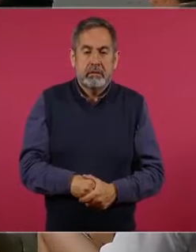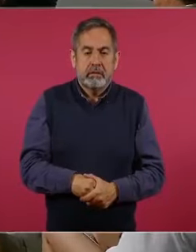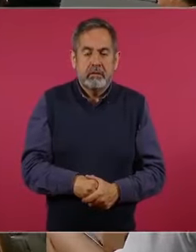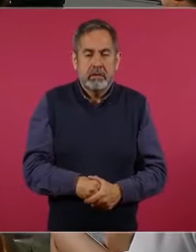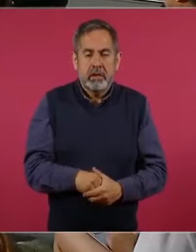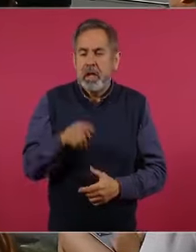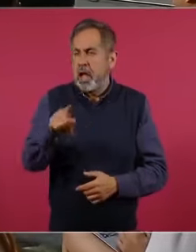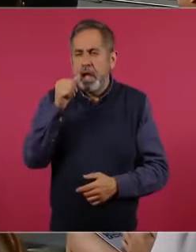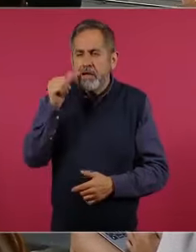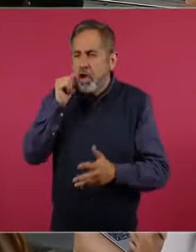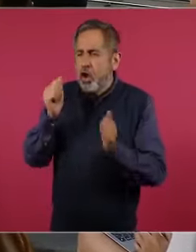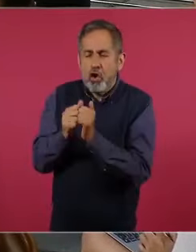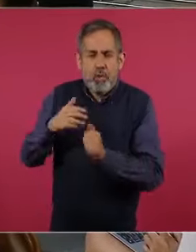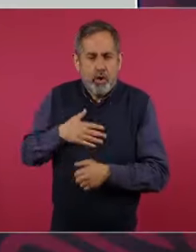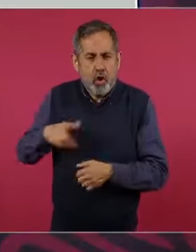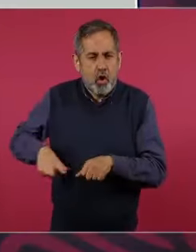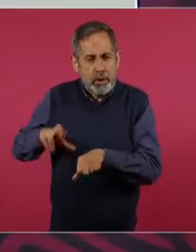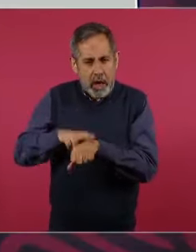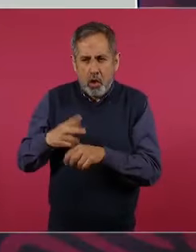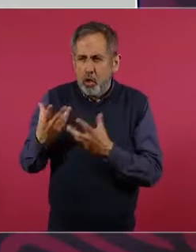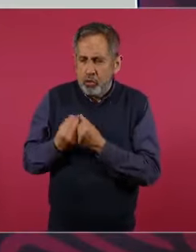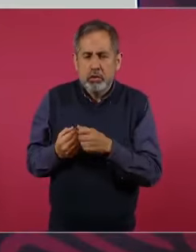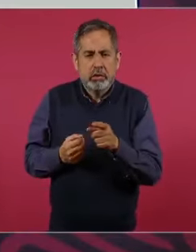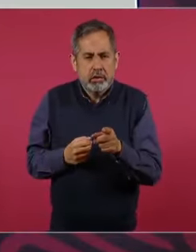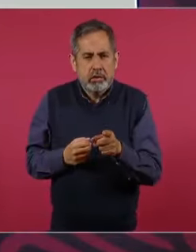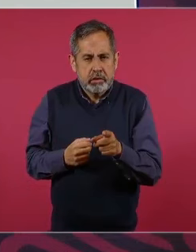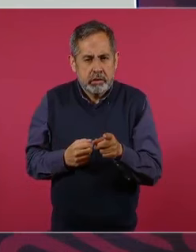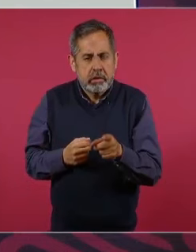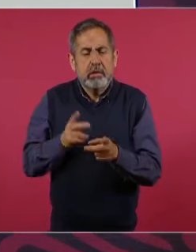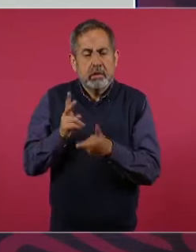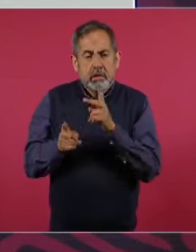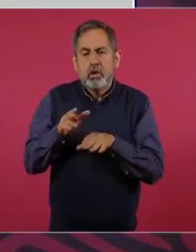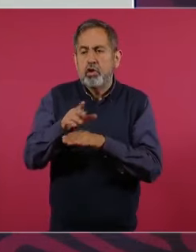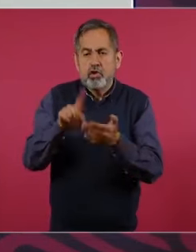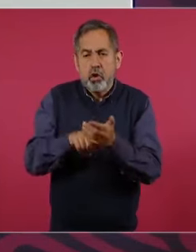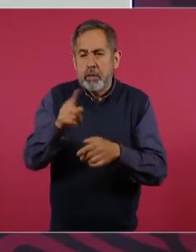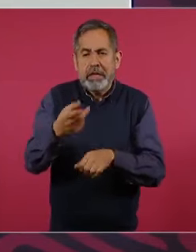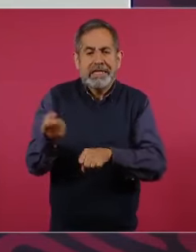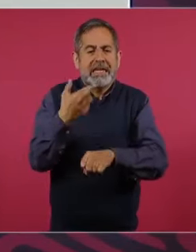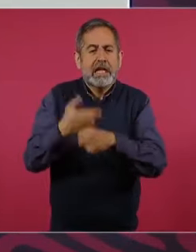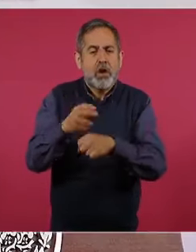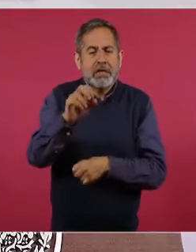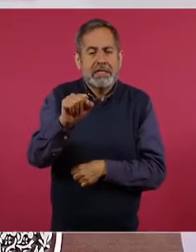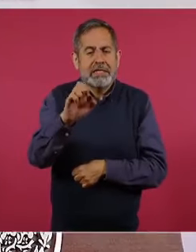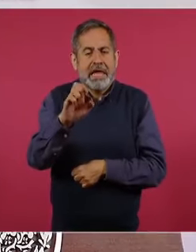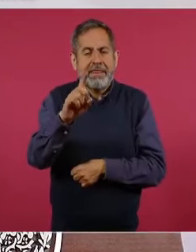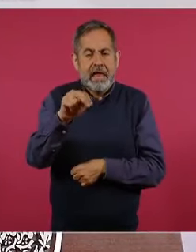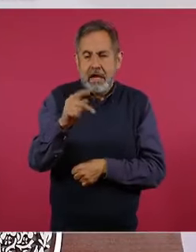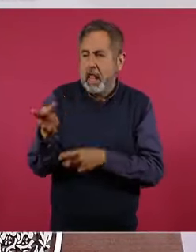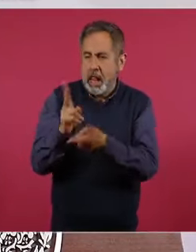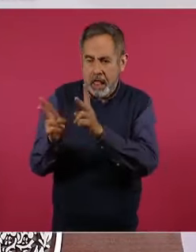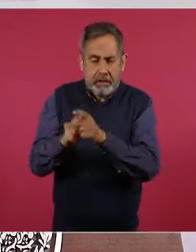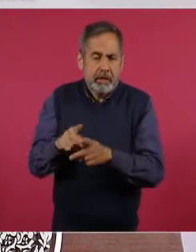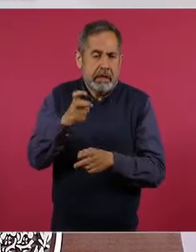Estuvo conmigo ayer el gobernador y habló también con el secretario de la defensa. Y es